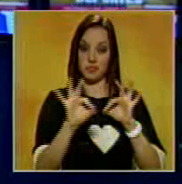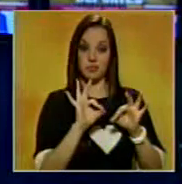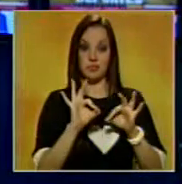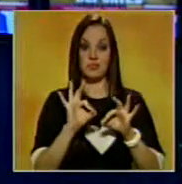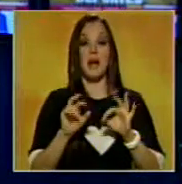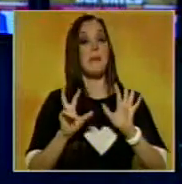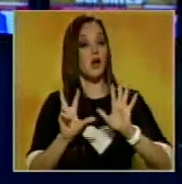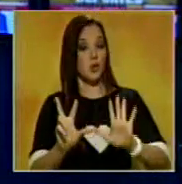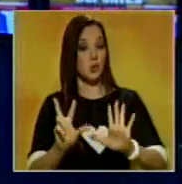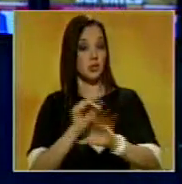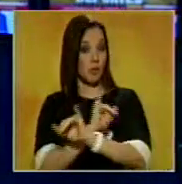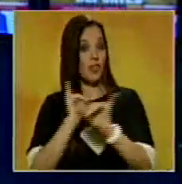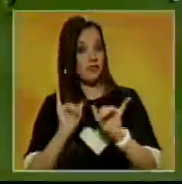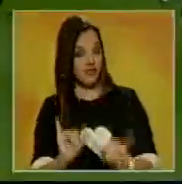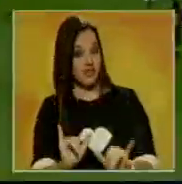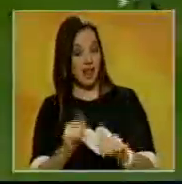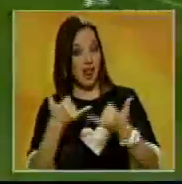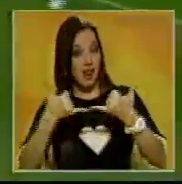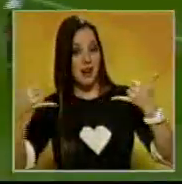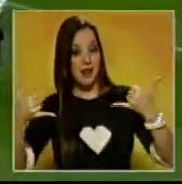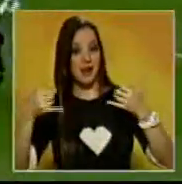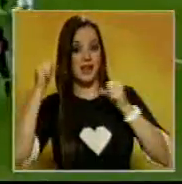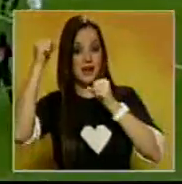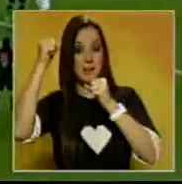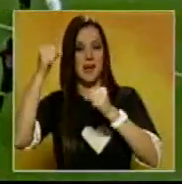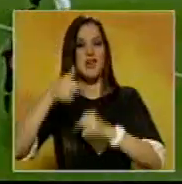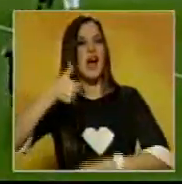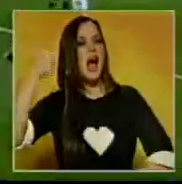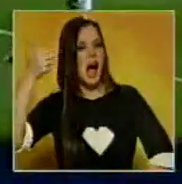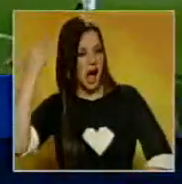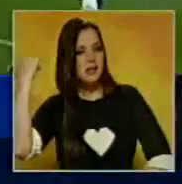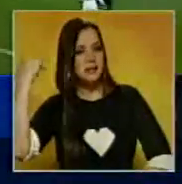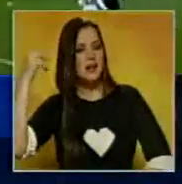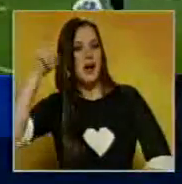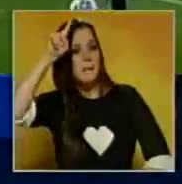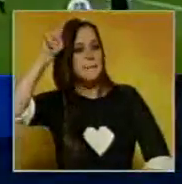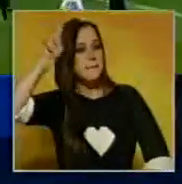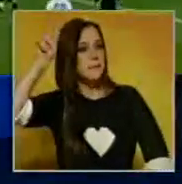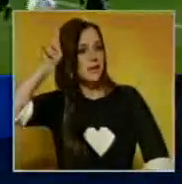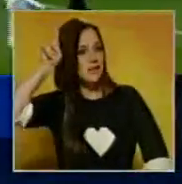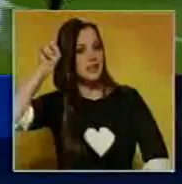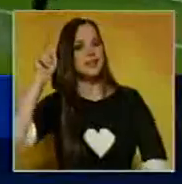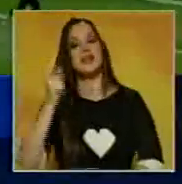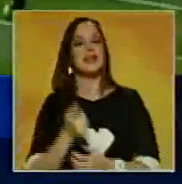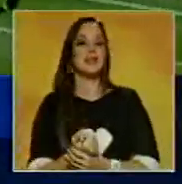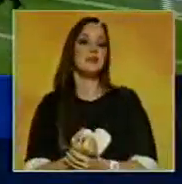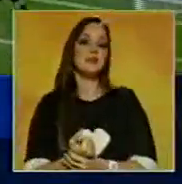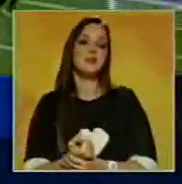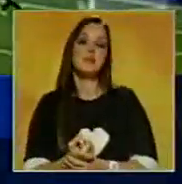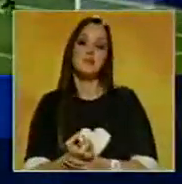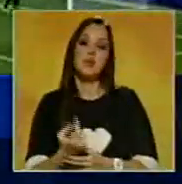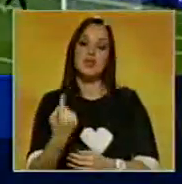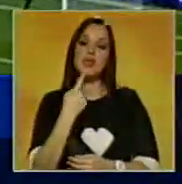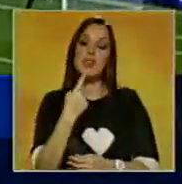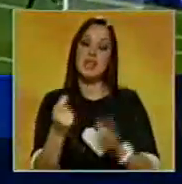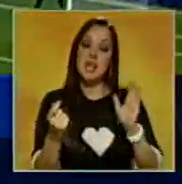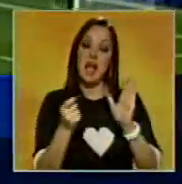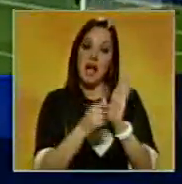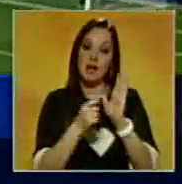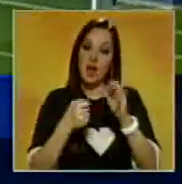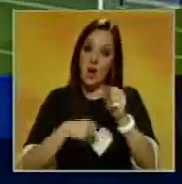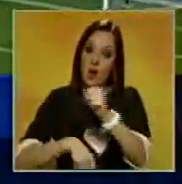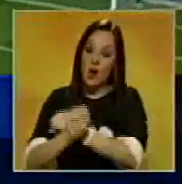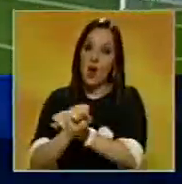octavos de final de la Liga de Campeones. En el Estadio Santiago Bernabéu, el Real Madrid venció al Paris Saint-Germain por la mínima diferencia. Nacho Fernández anotó el gol al